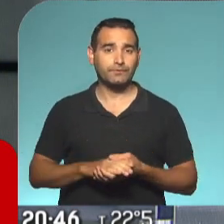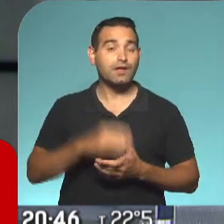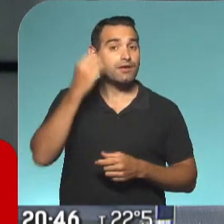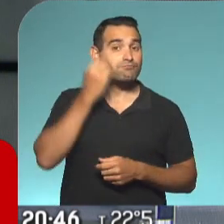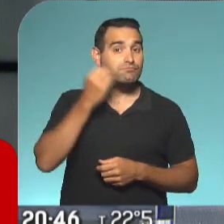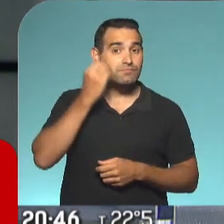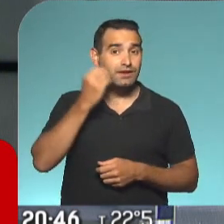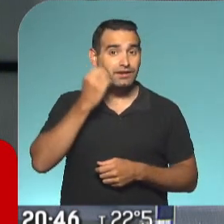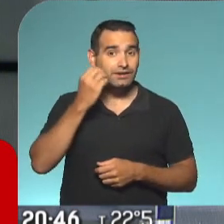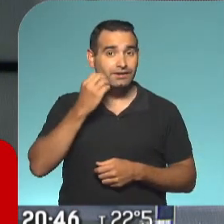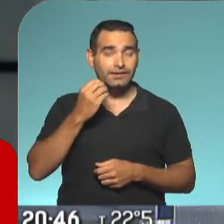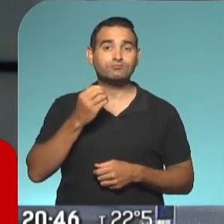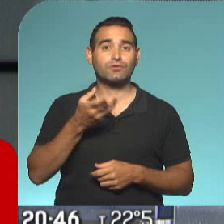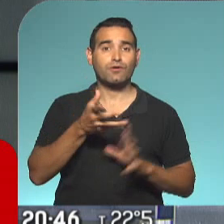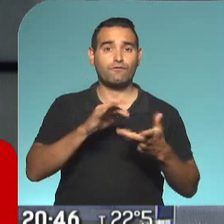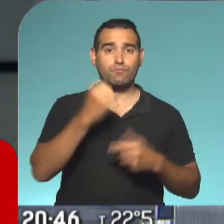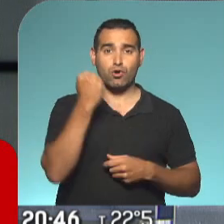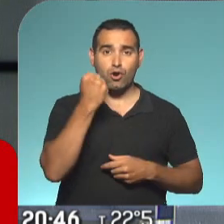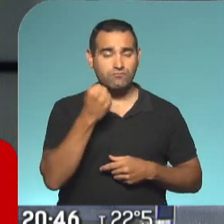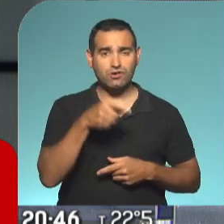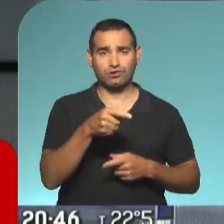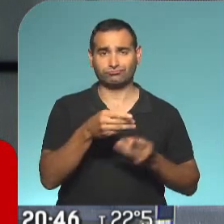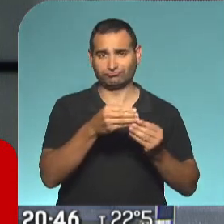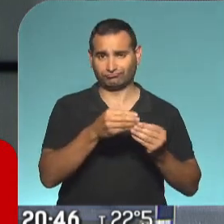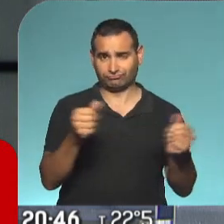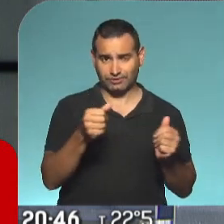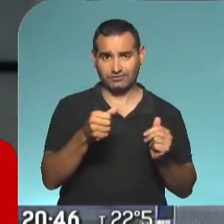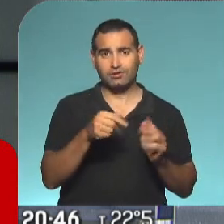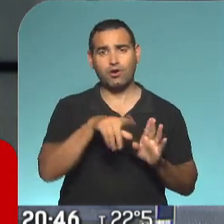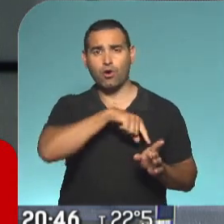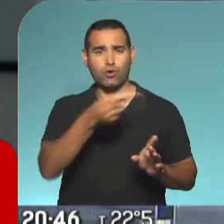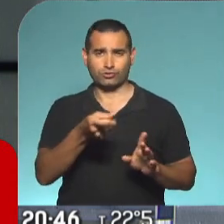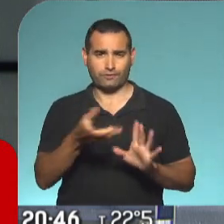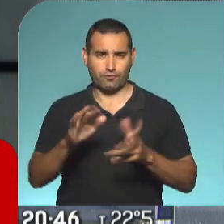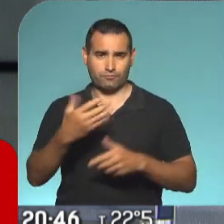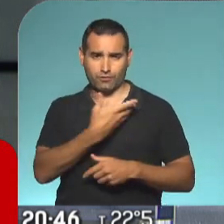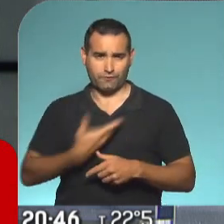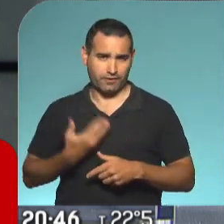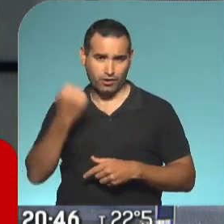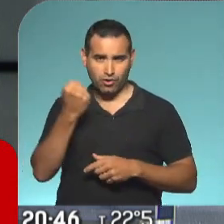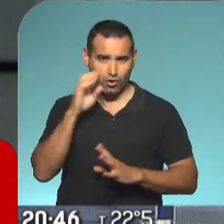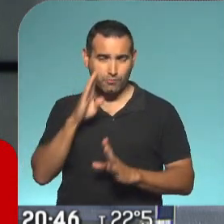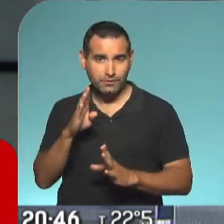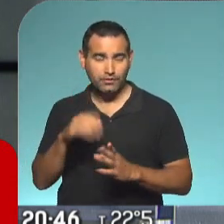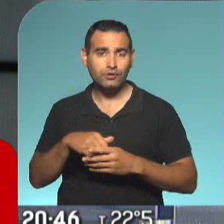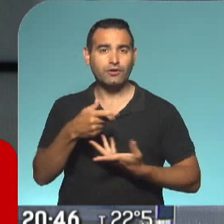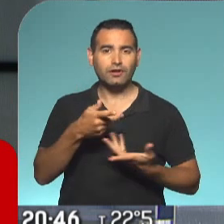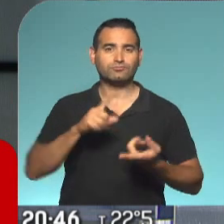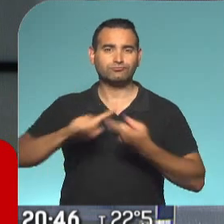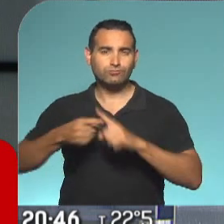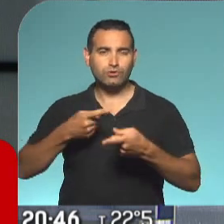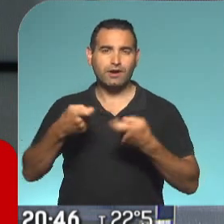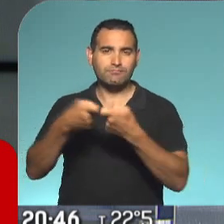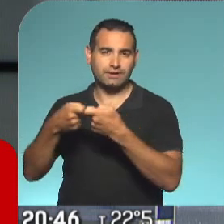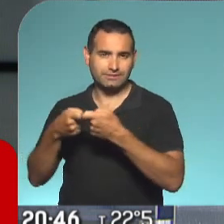Menem terminó de consolidar ese modelo económico haciendo una opción de alianza con las corporaciones más